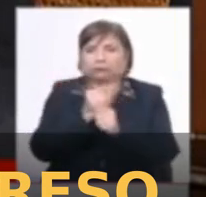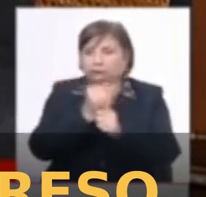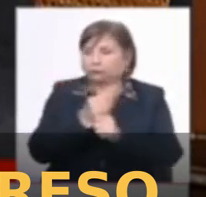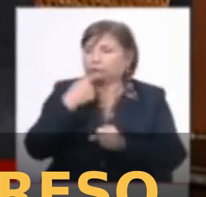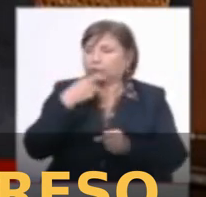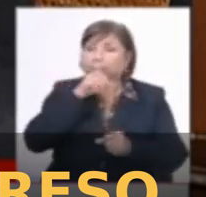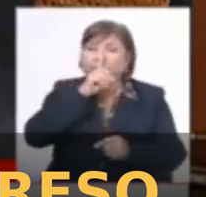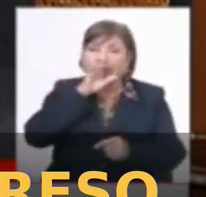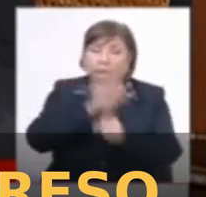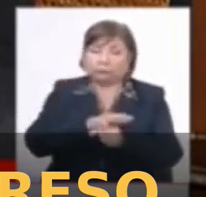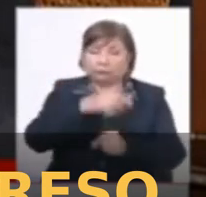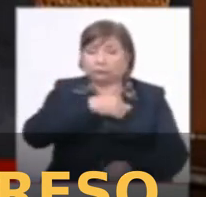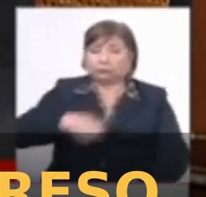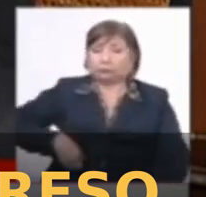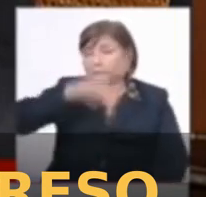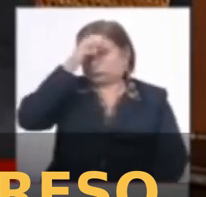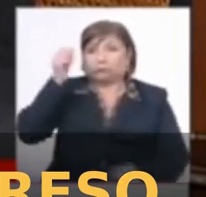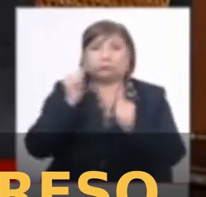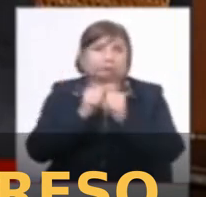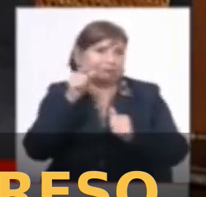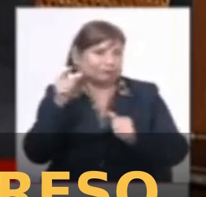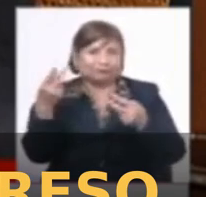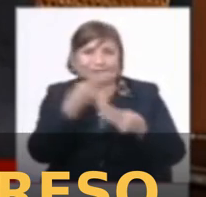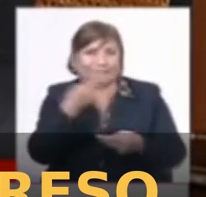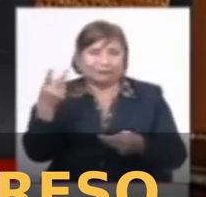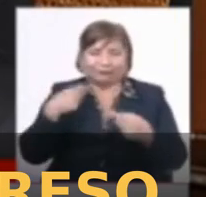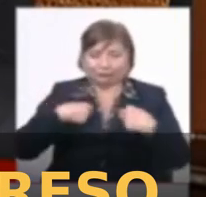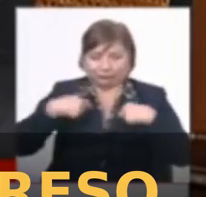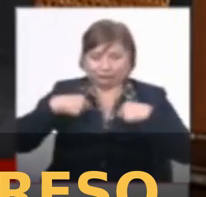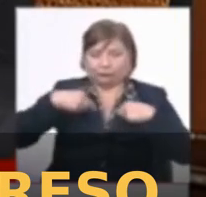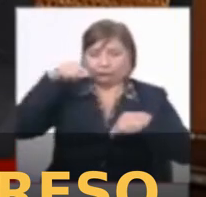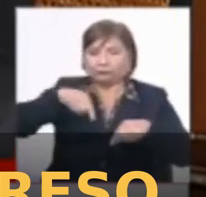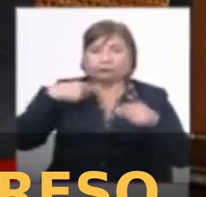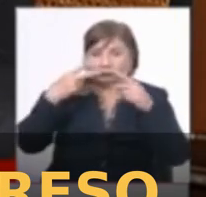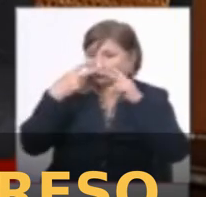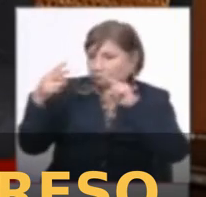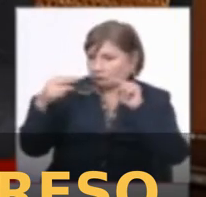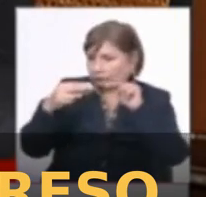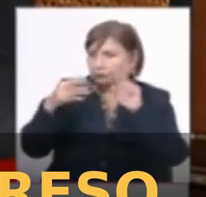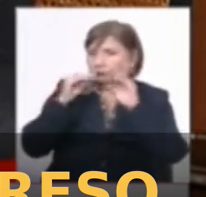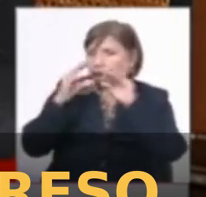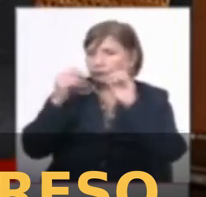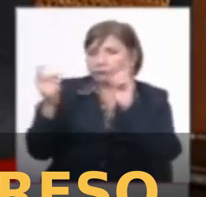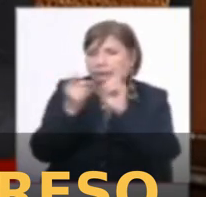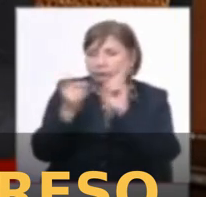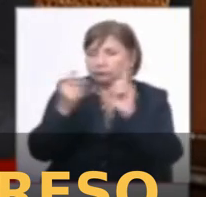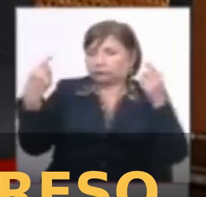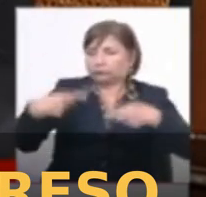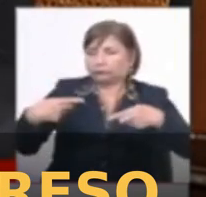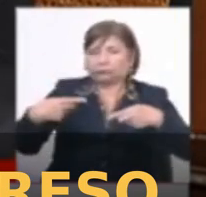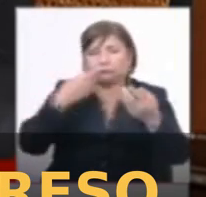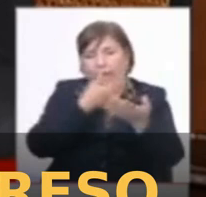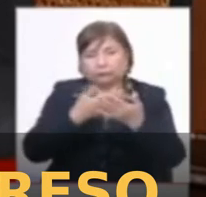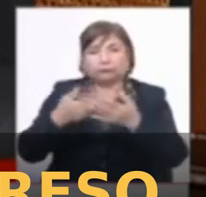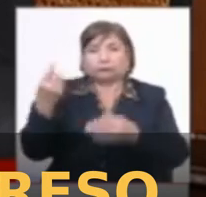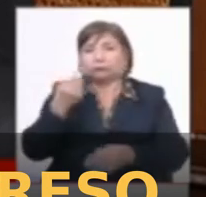fue un compromiso del presidente con él en una reunión en la que yo estuve presente, que ellos mantuvieron un altercado. Y Bruno